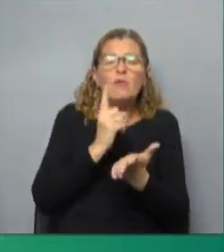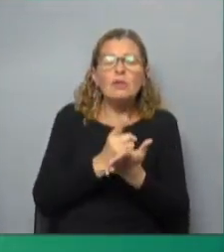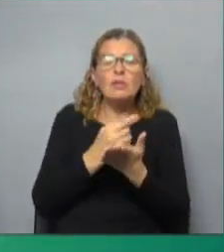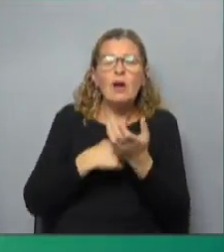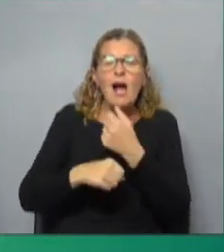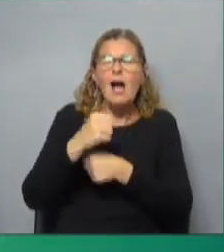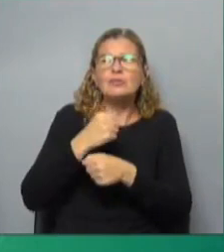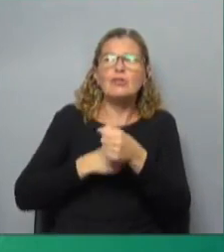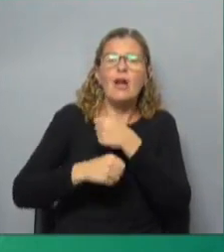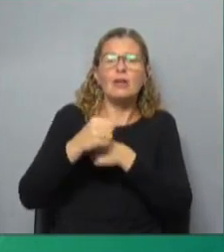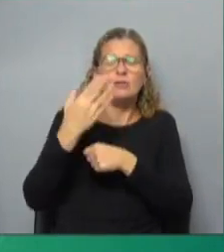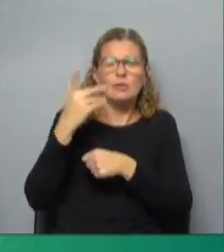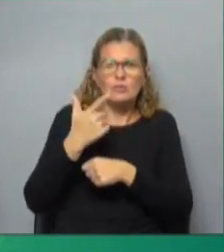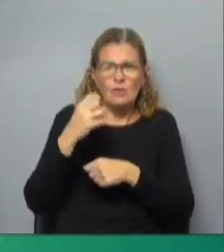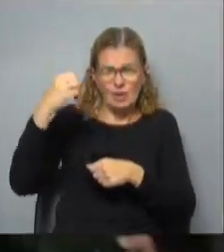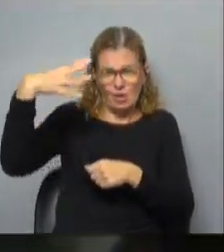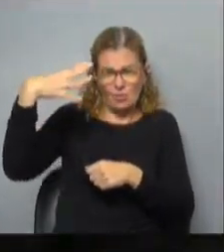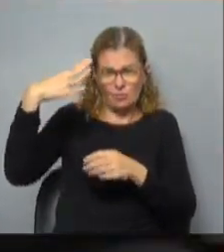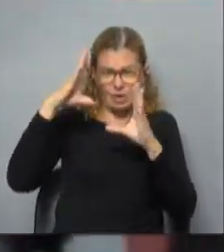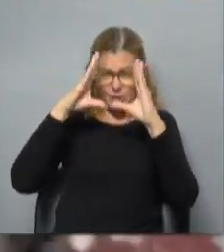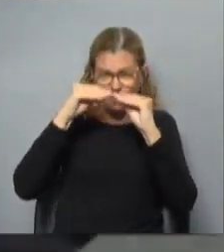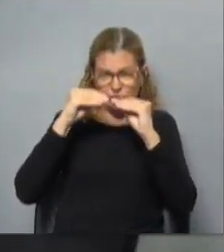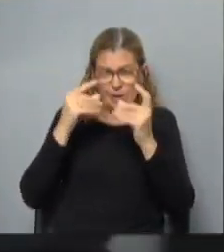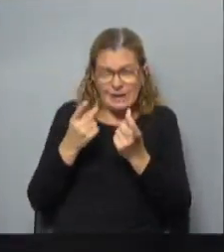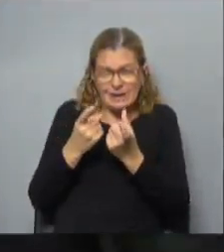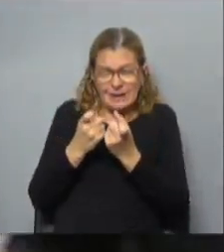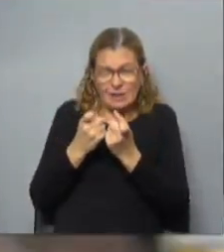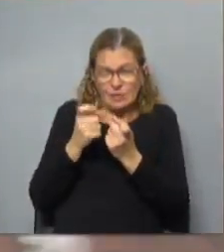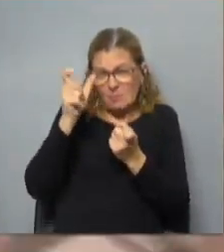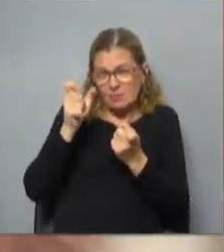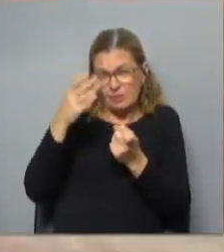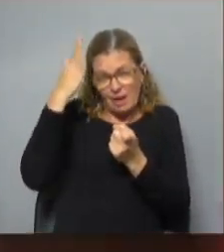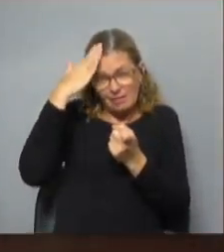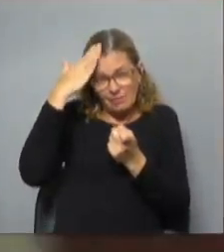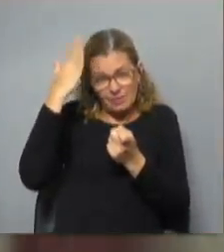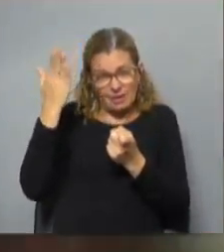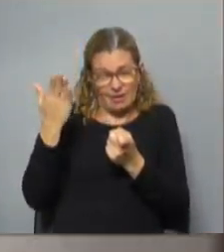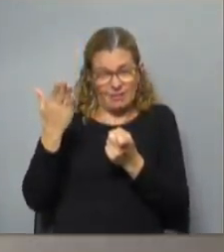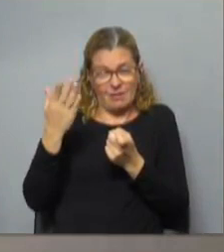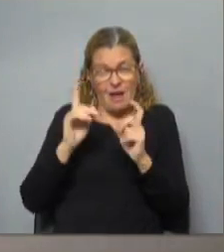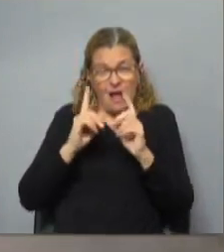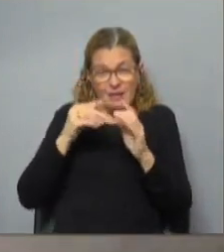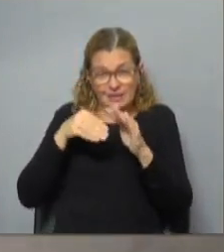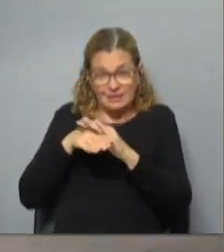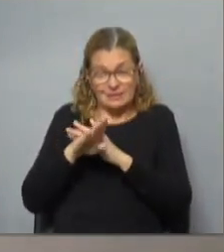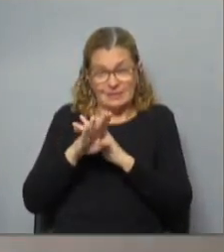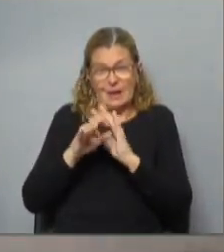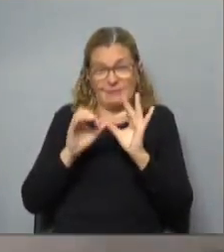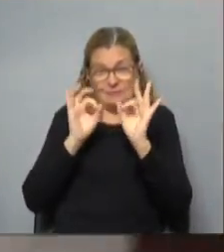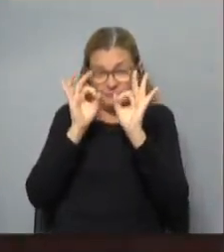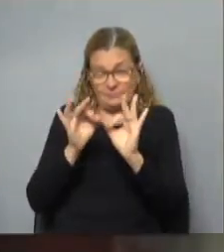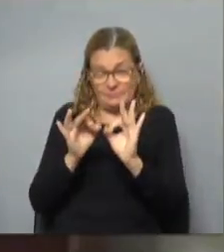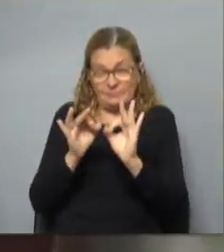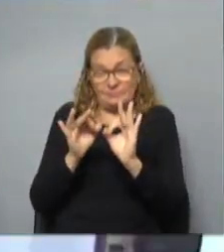hace varios siglos cuando no había luz eléctrica y era necesario que la gente supiera que alguien que llegase en la noche